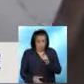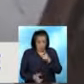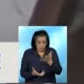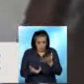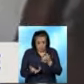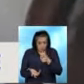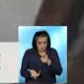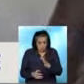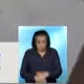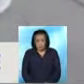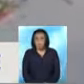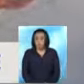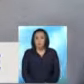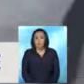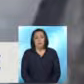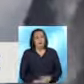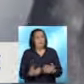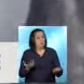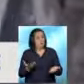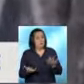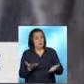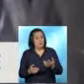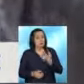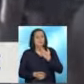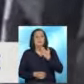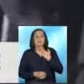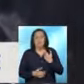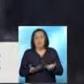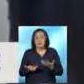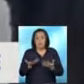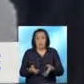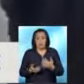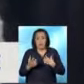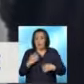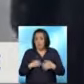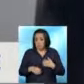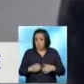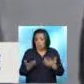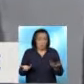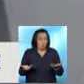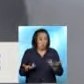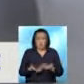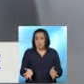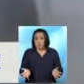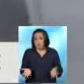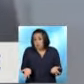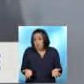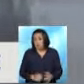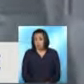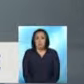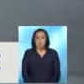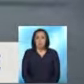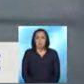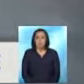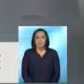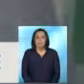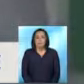Pobre perrito. Seguramente tiene mucha sed, hambre. Está perdido, evidentemente.